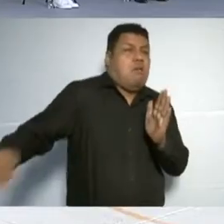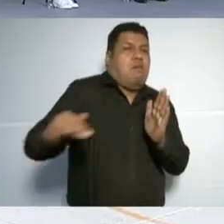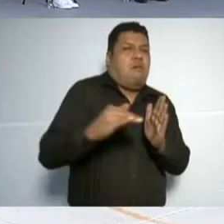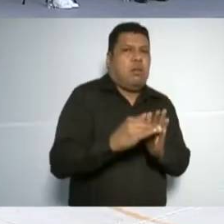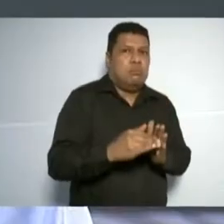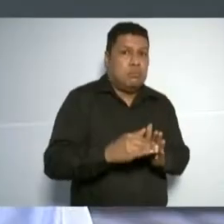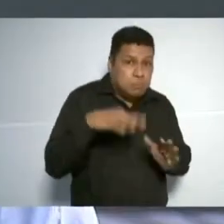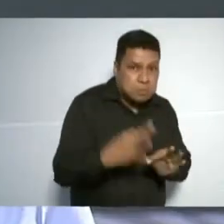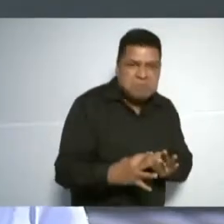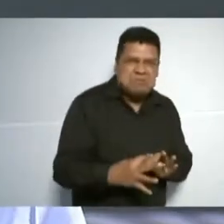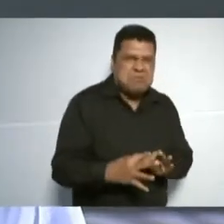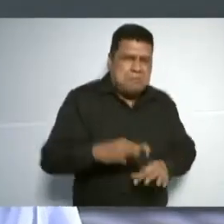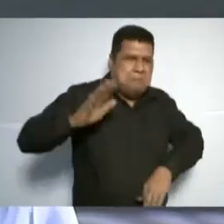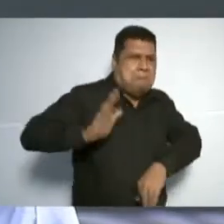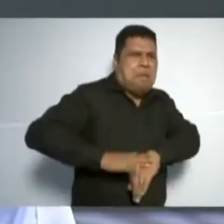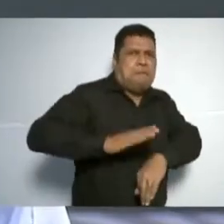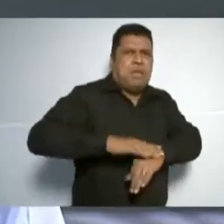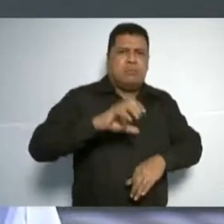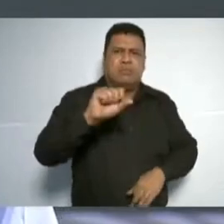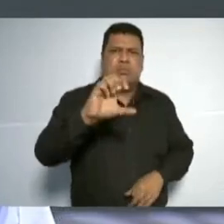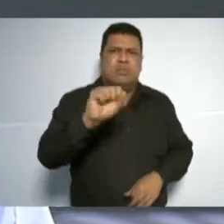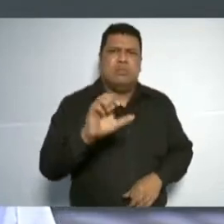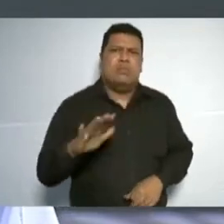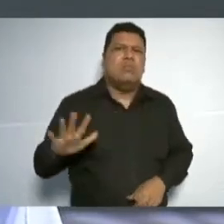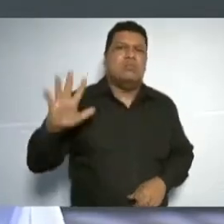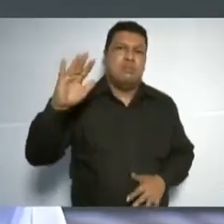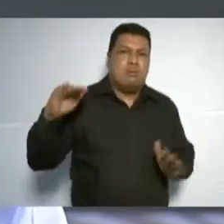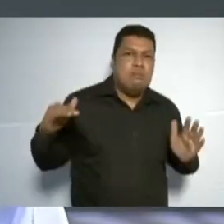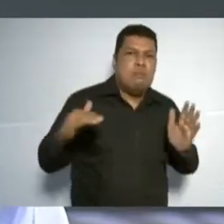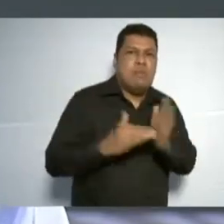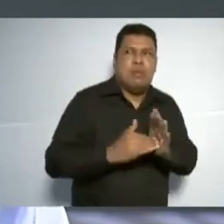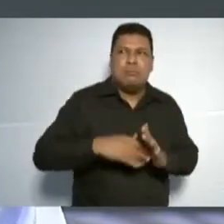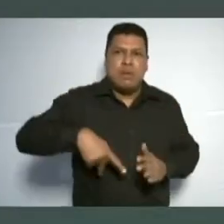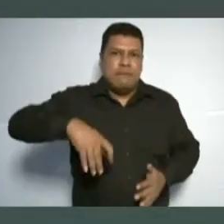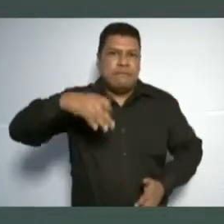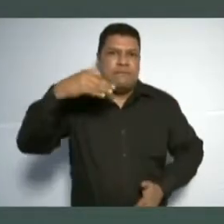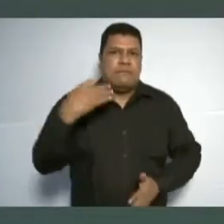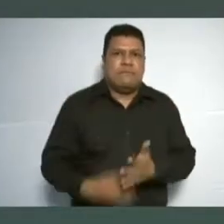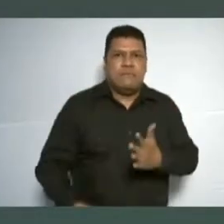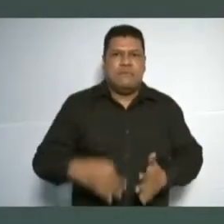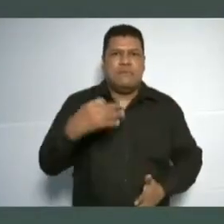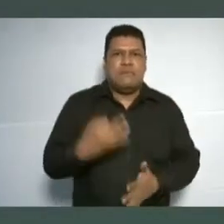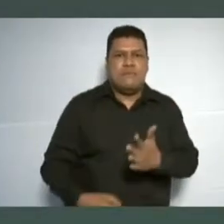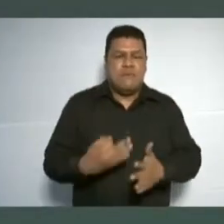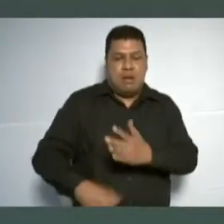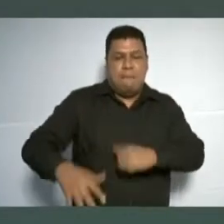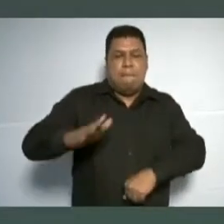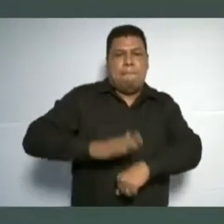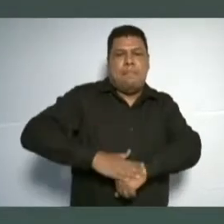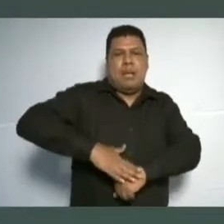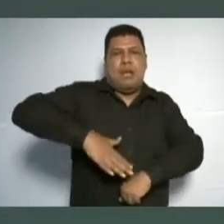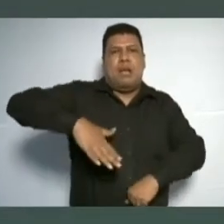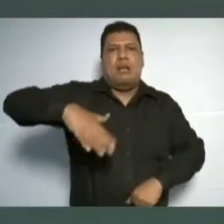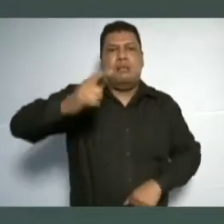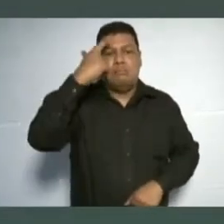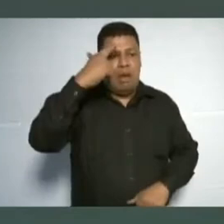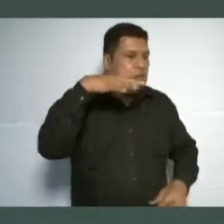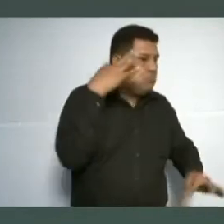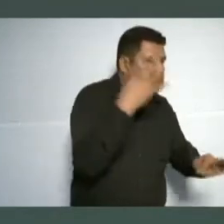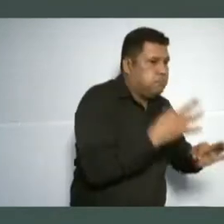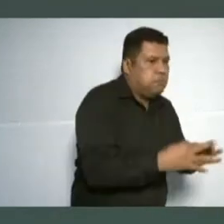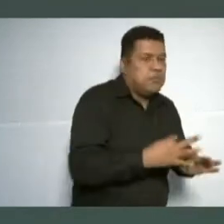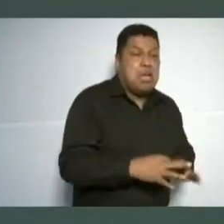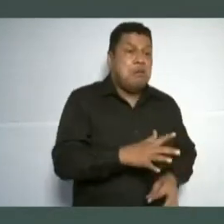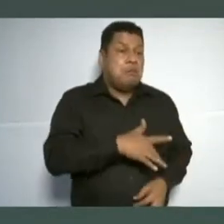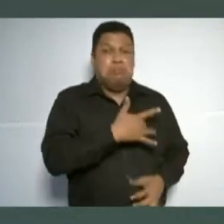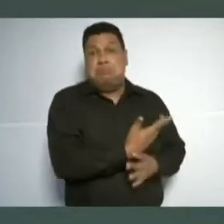mil y faltan todavía 25 mil para terminarlo. Lo que estimaron en 30